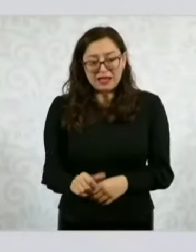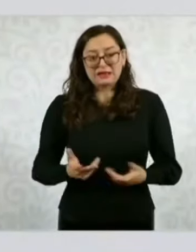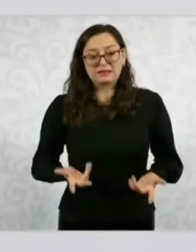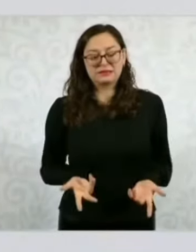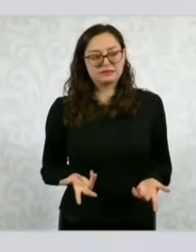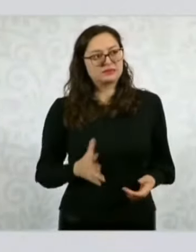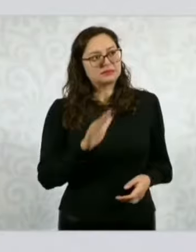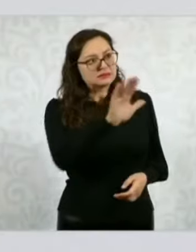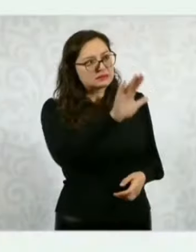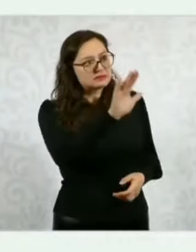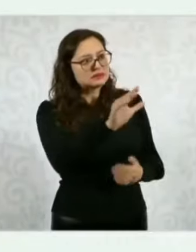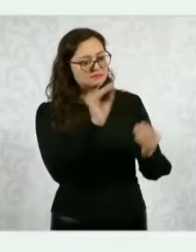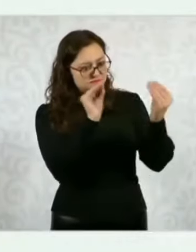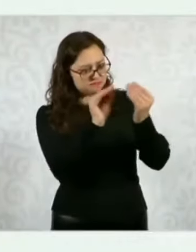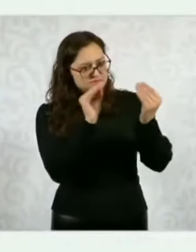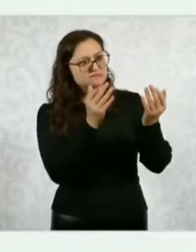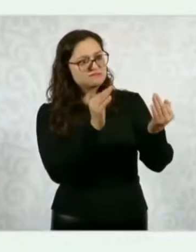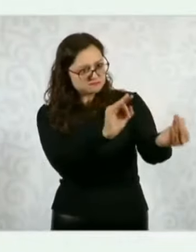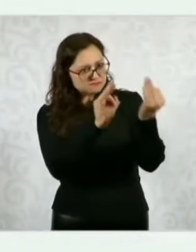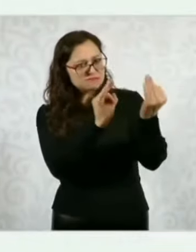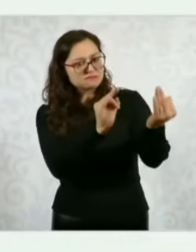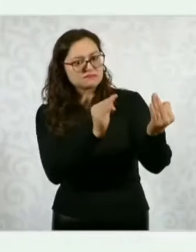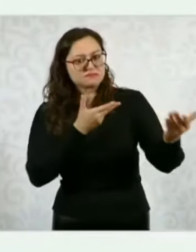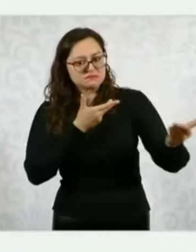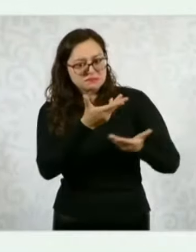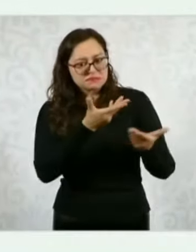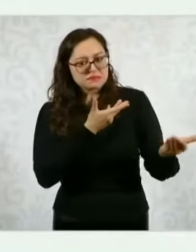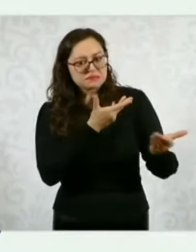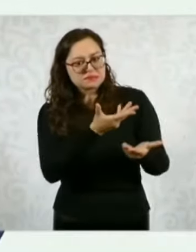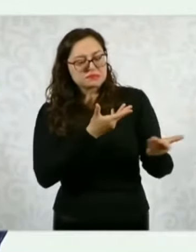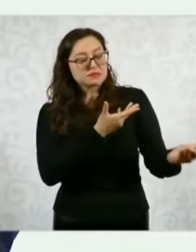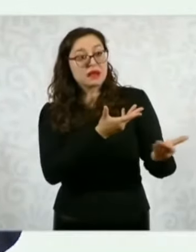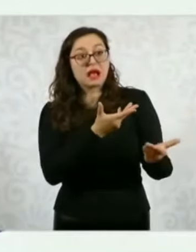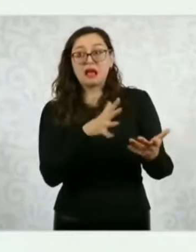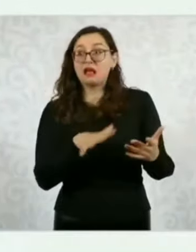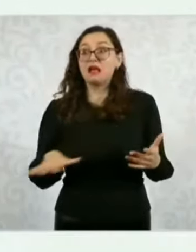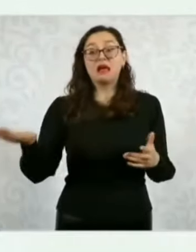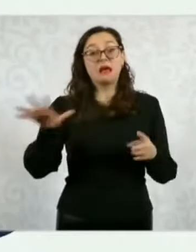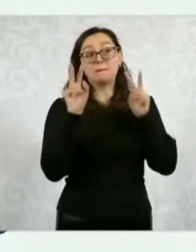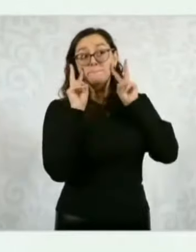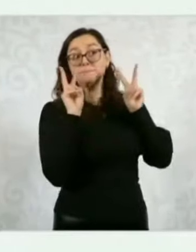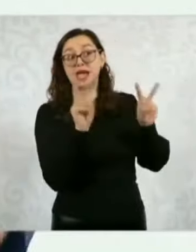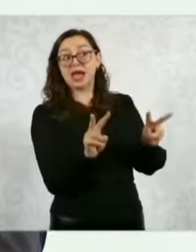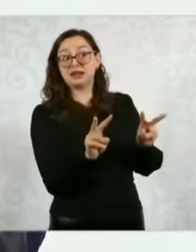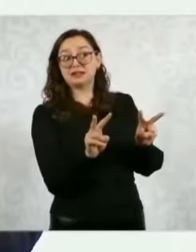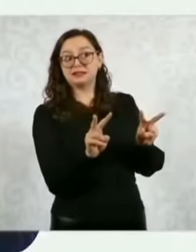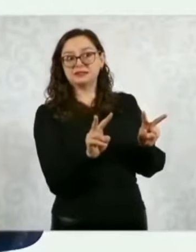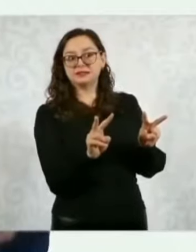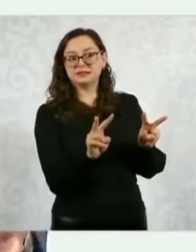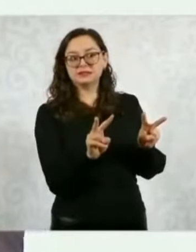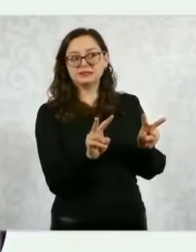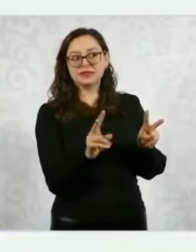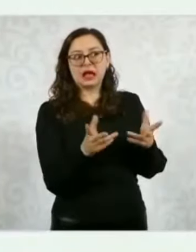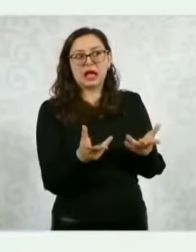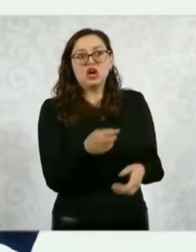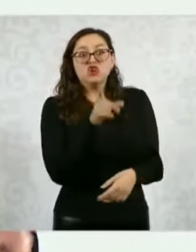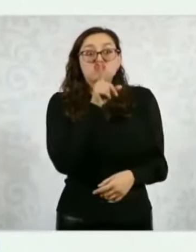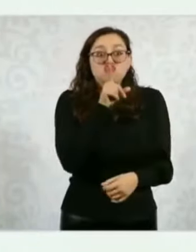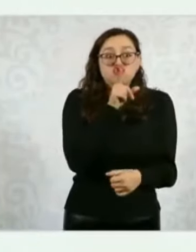diálogo público, porque la tradición de contubernios entre líderes